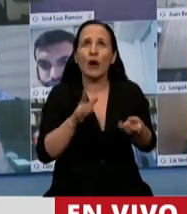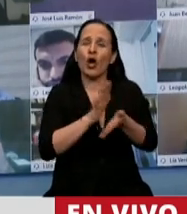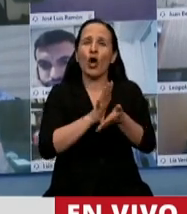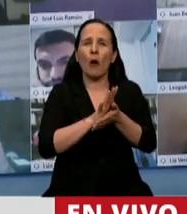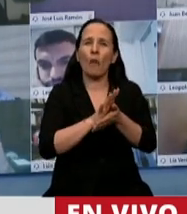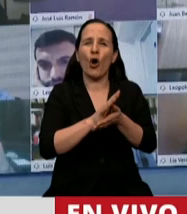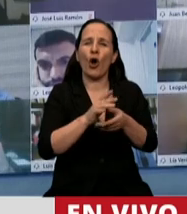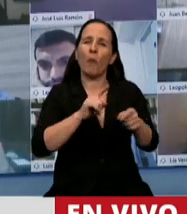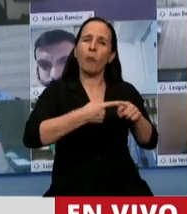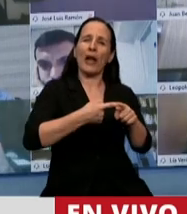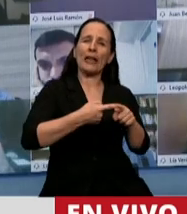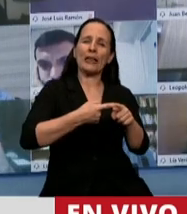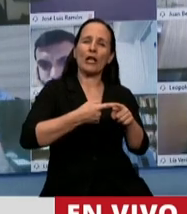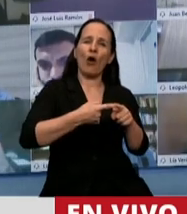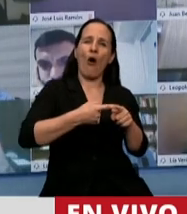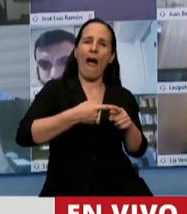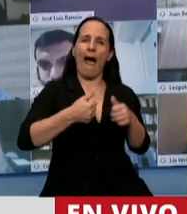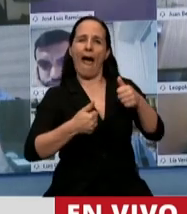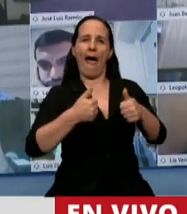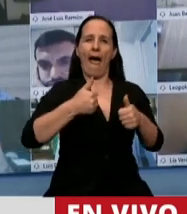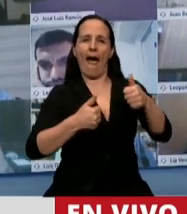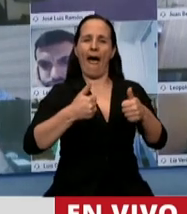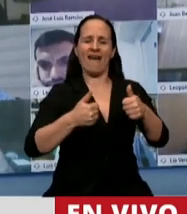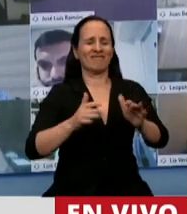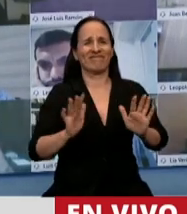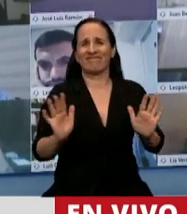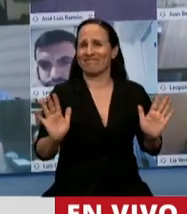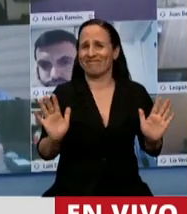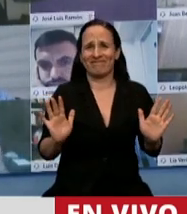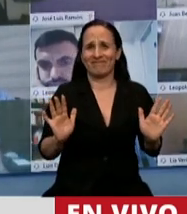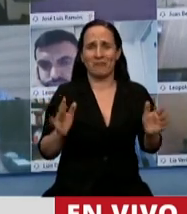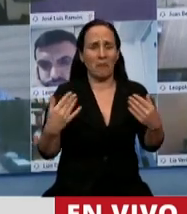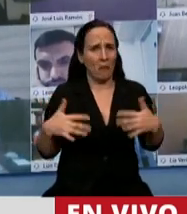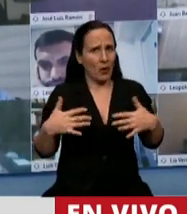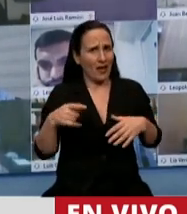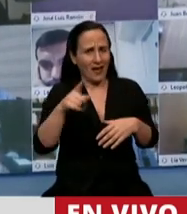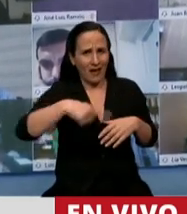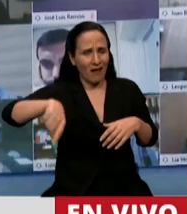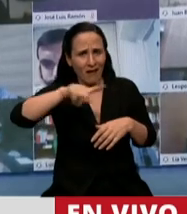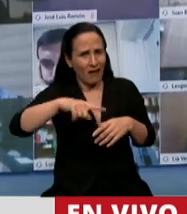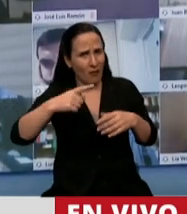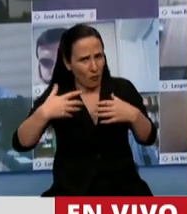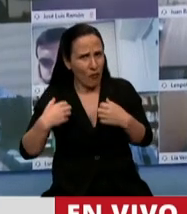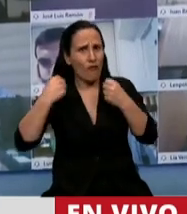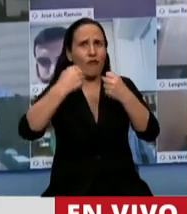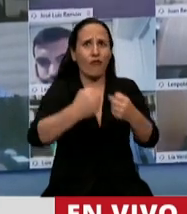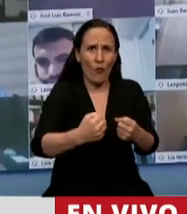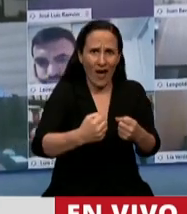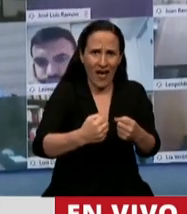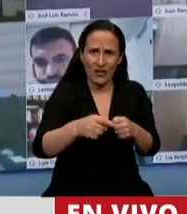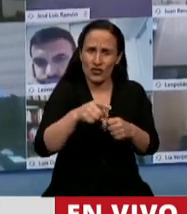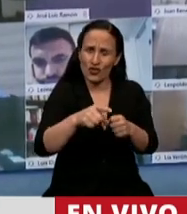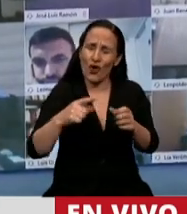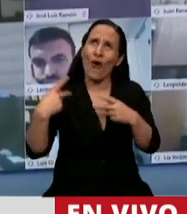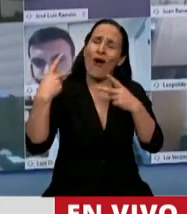pulseada política. Porque ese esfuerzo significa para muchos comprovincianos de ellos la